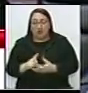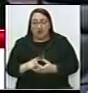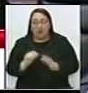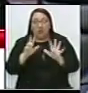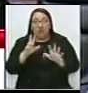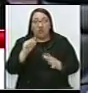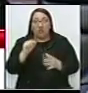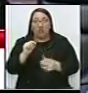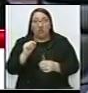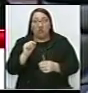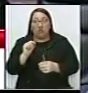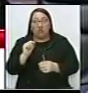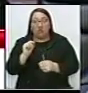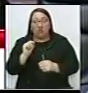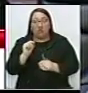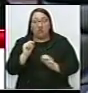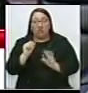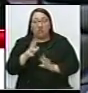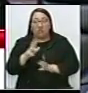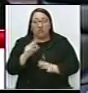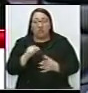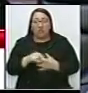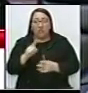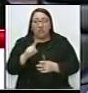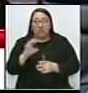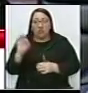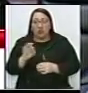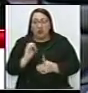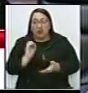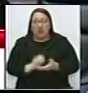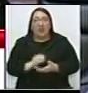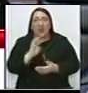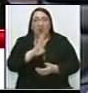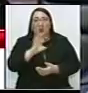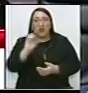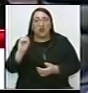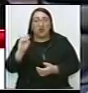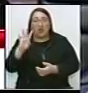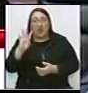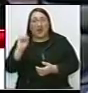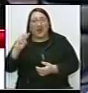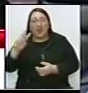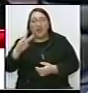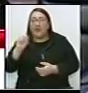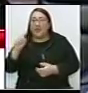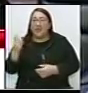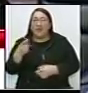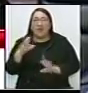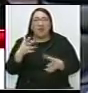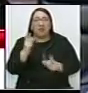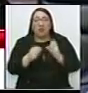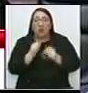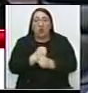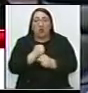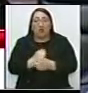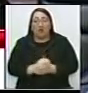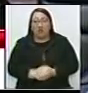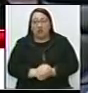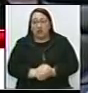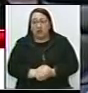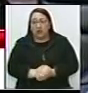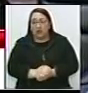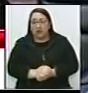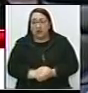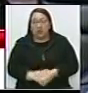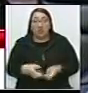el 8.1%. Hay más de 420.000 desempleados aproximadamente.